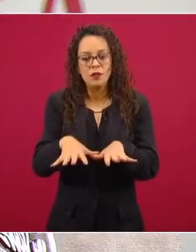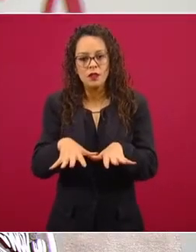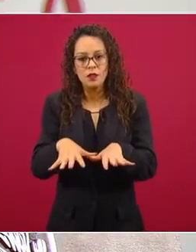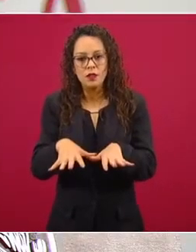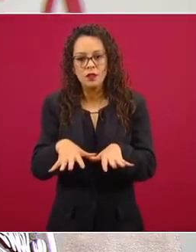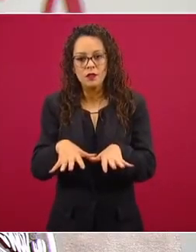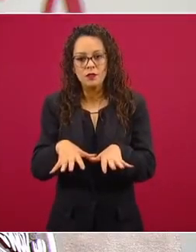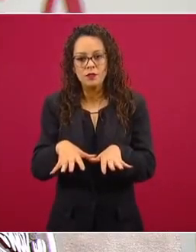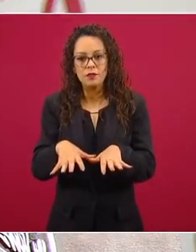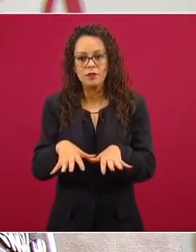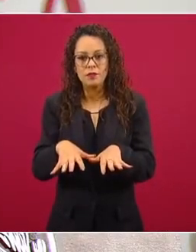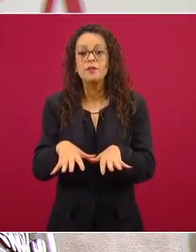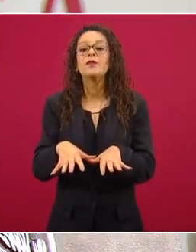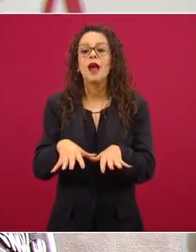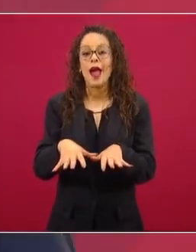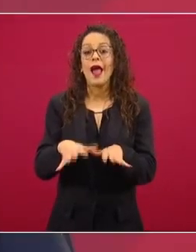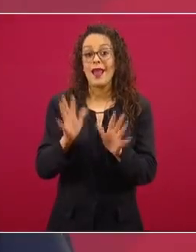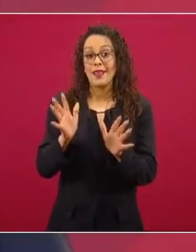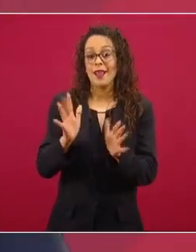y resuelven